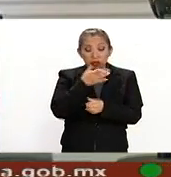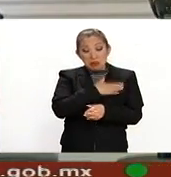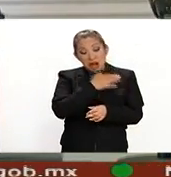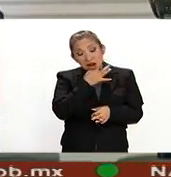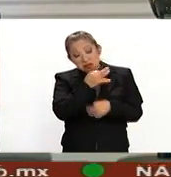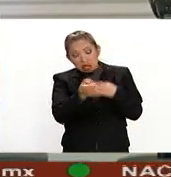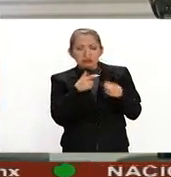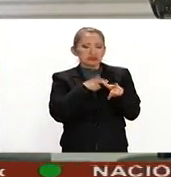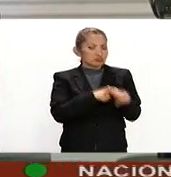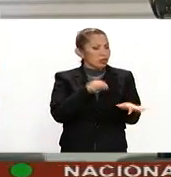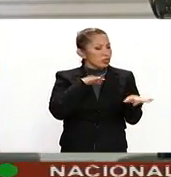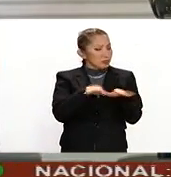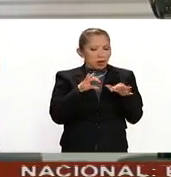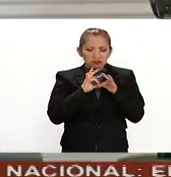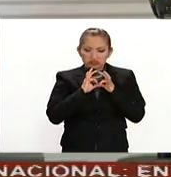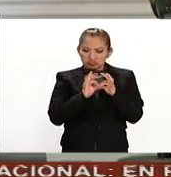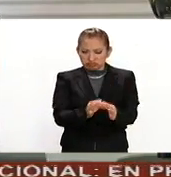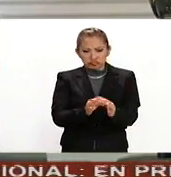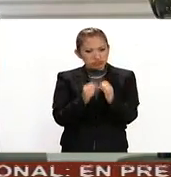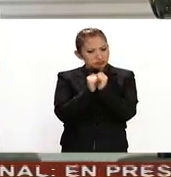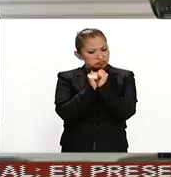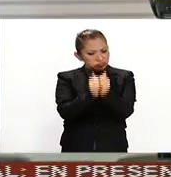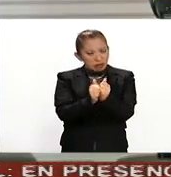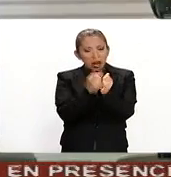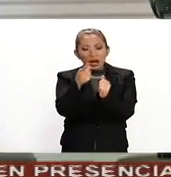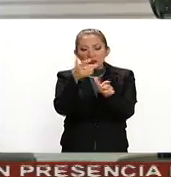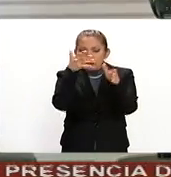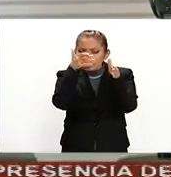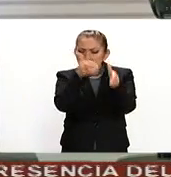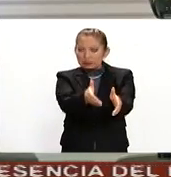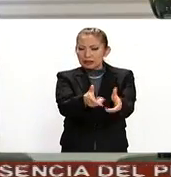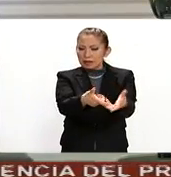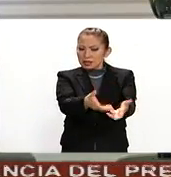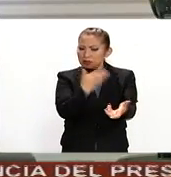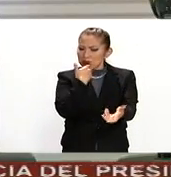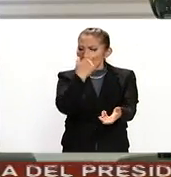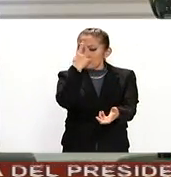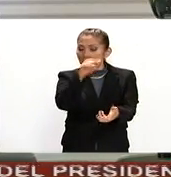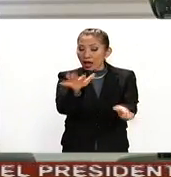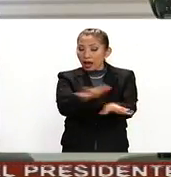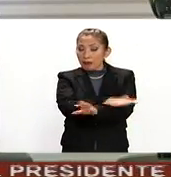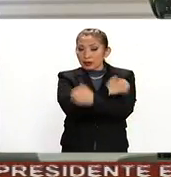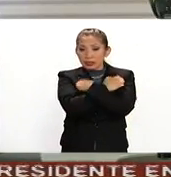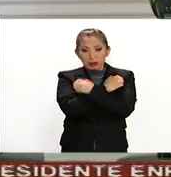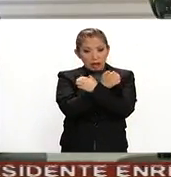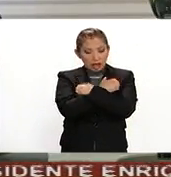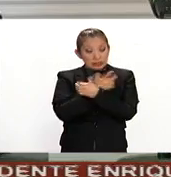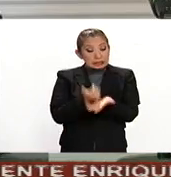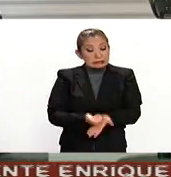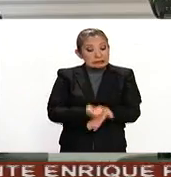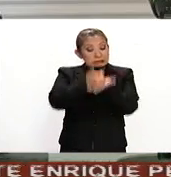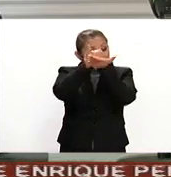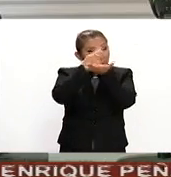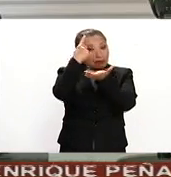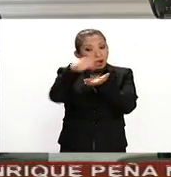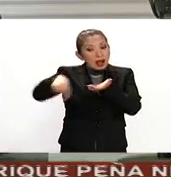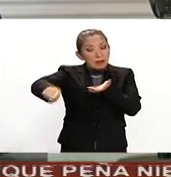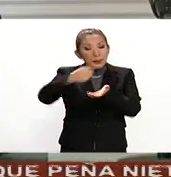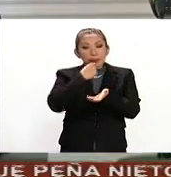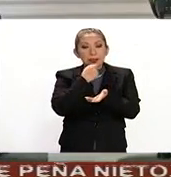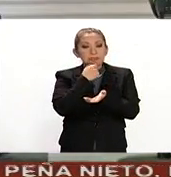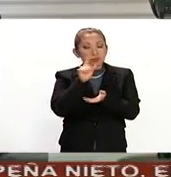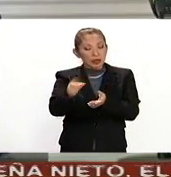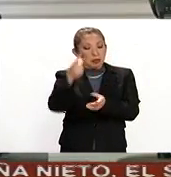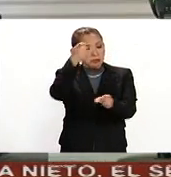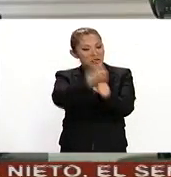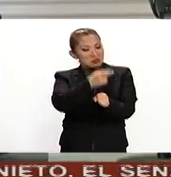que estamos trabajando juntos, unidos, en una ruta ya establecida para el cambio educativo que permita que los niños